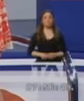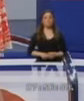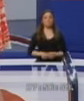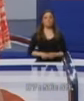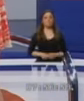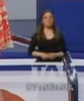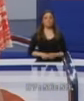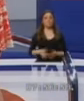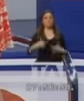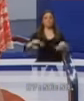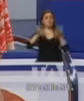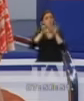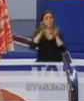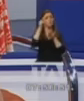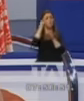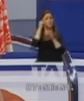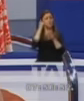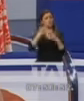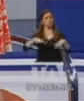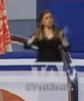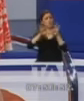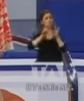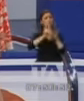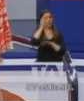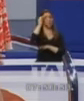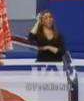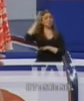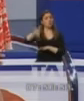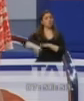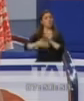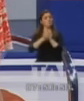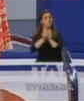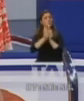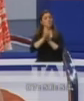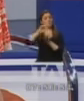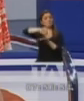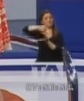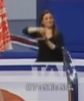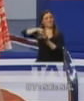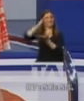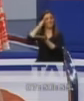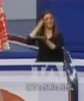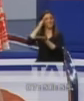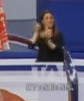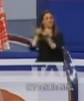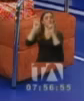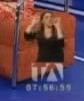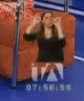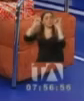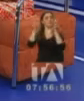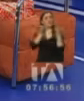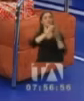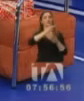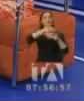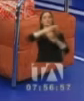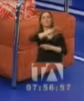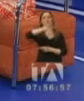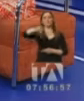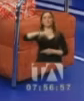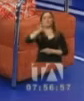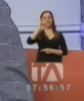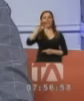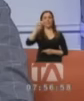muy importante que tengamos la opinión de expertos urbanistas independientes, como nuestro invitado de hoy, Jaime Isurieta, para que